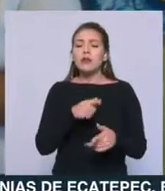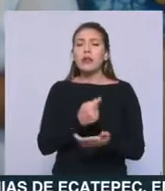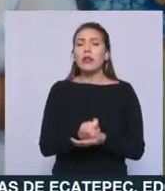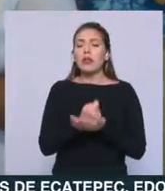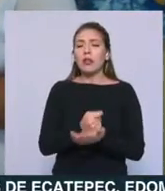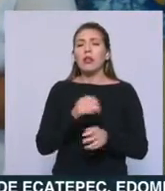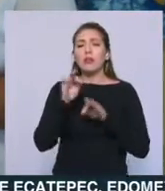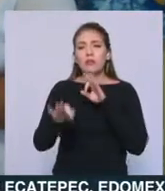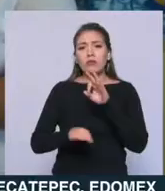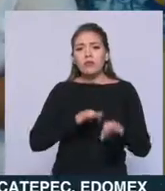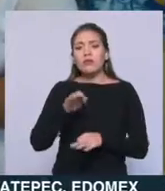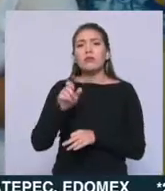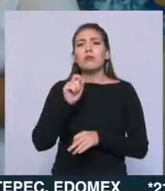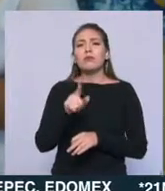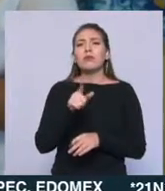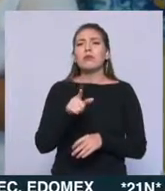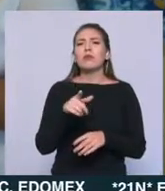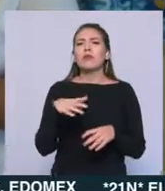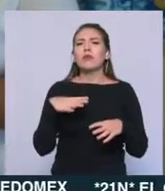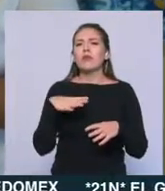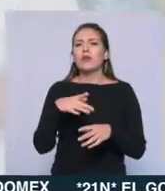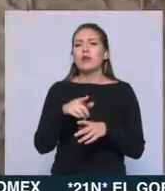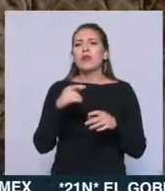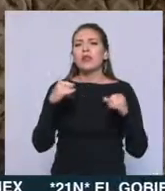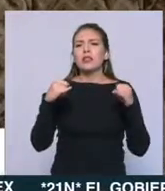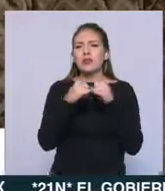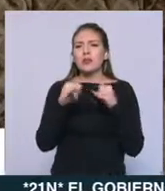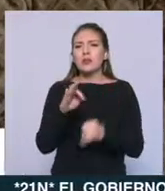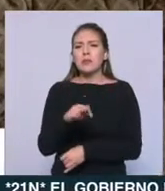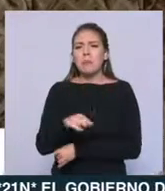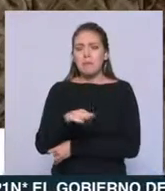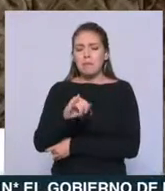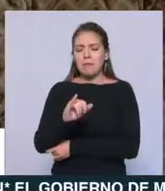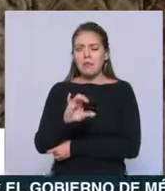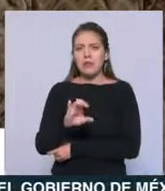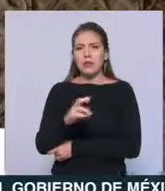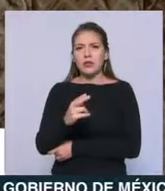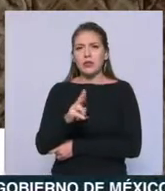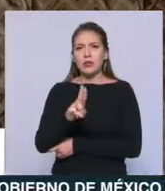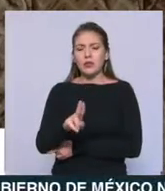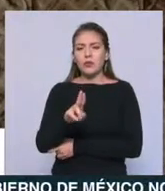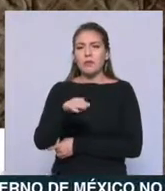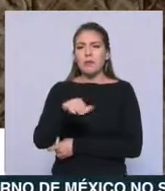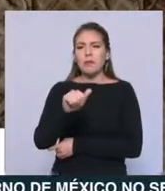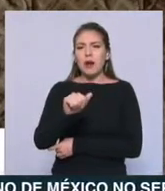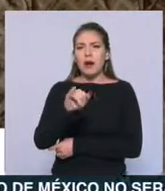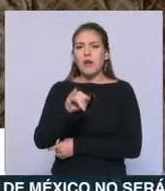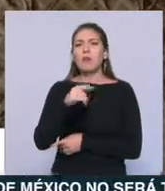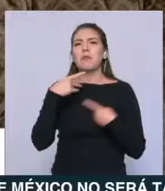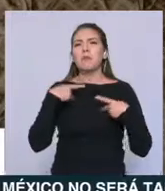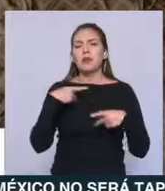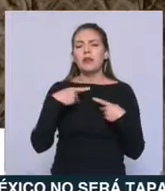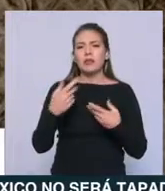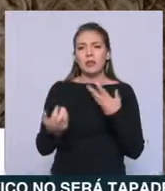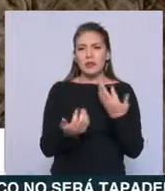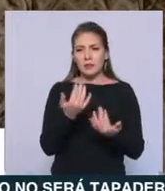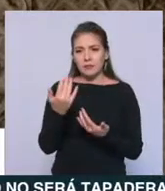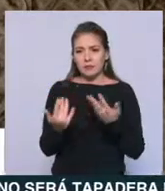en donde ha recibido ayuda desde que le ocurrió su accidente. No hay un diagnóstico porque no hay nada que lo